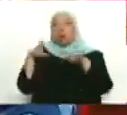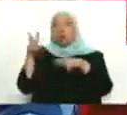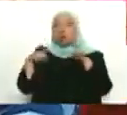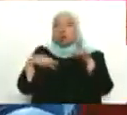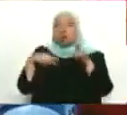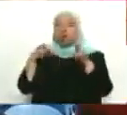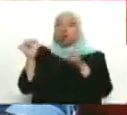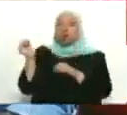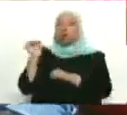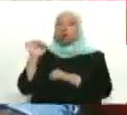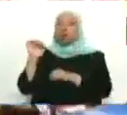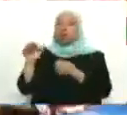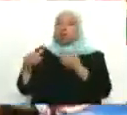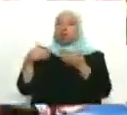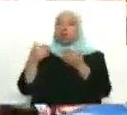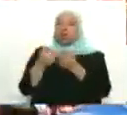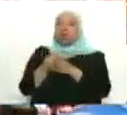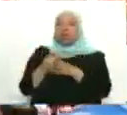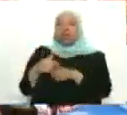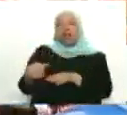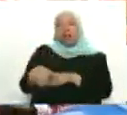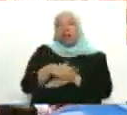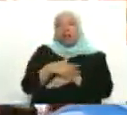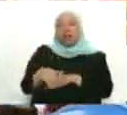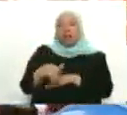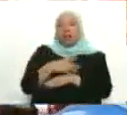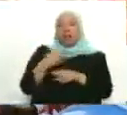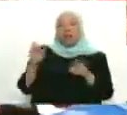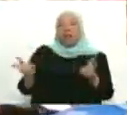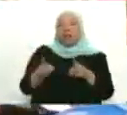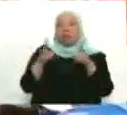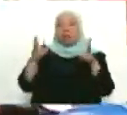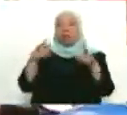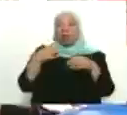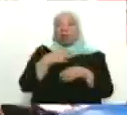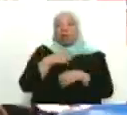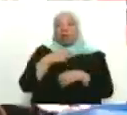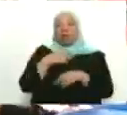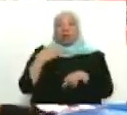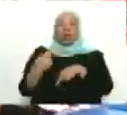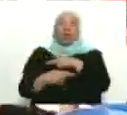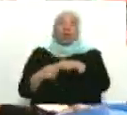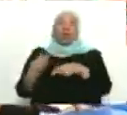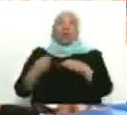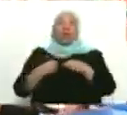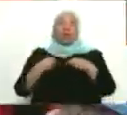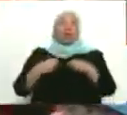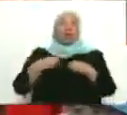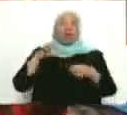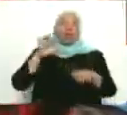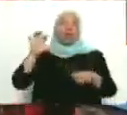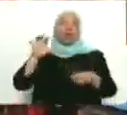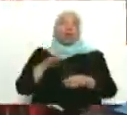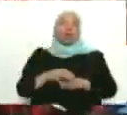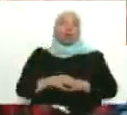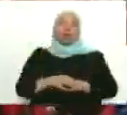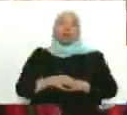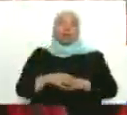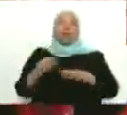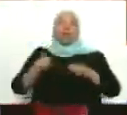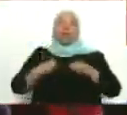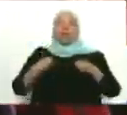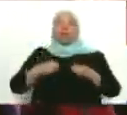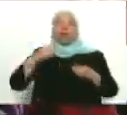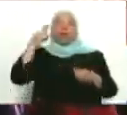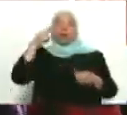la batalla, a la calle, a la victoria revolucionaria. ¡Que viva la patria! ¡Que viva